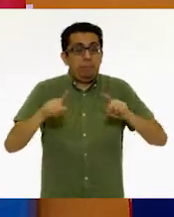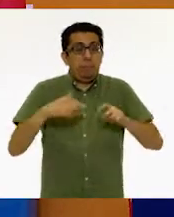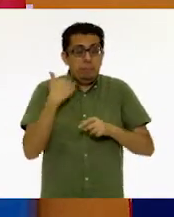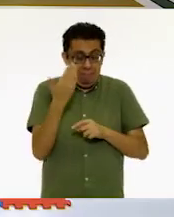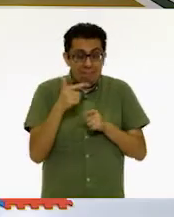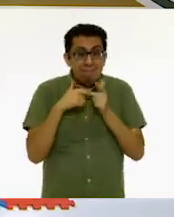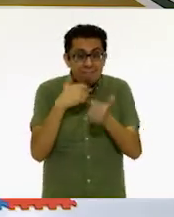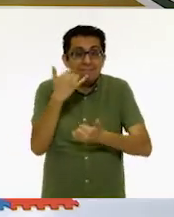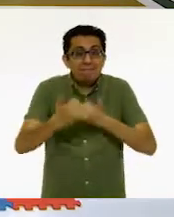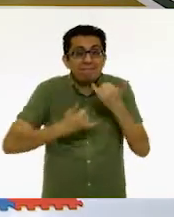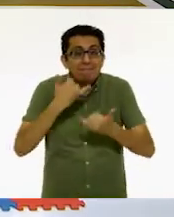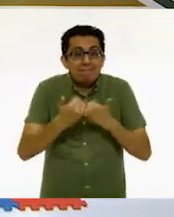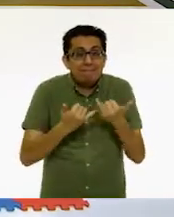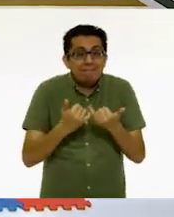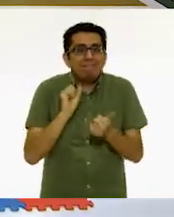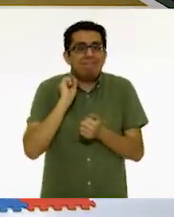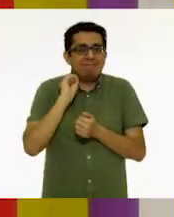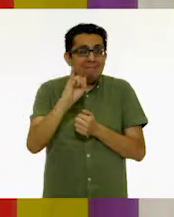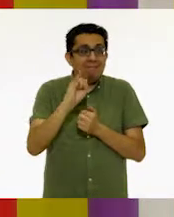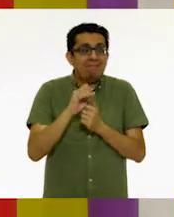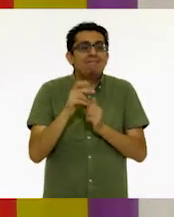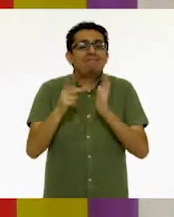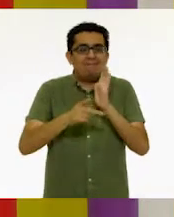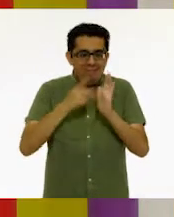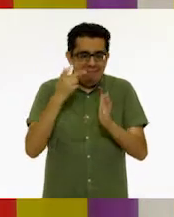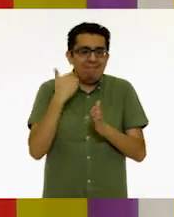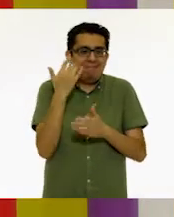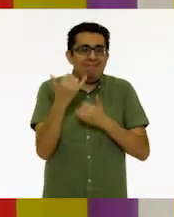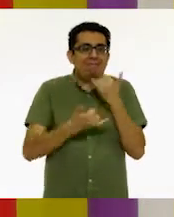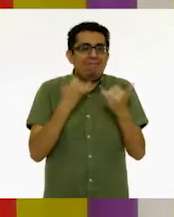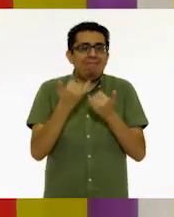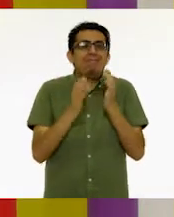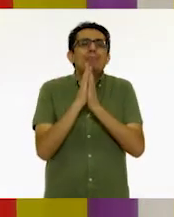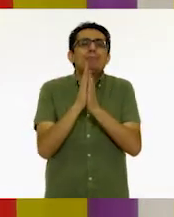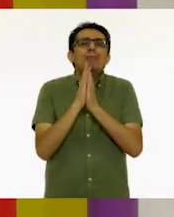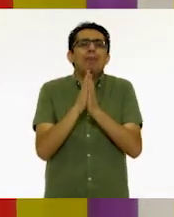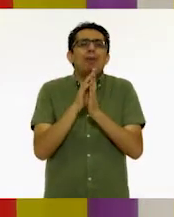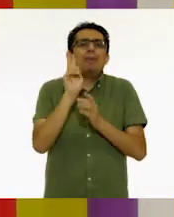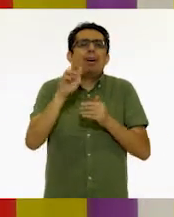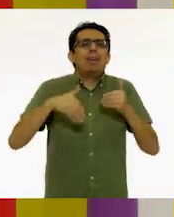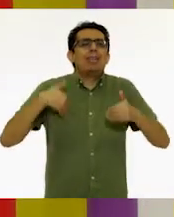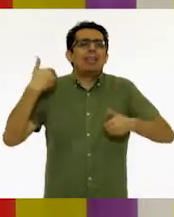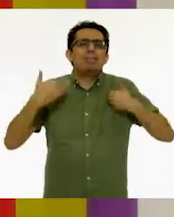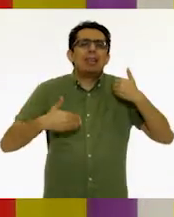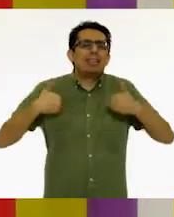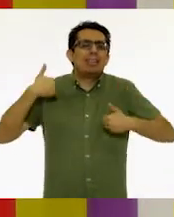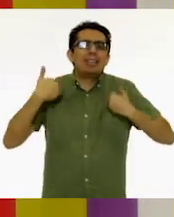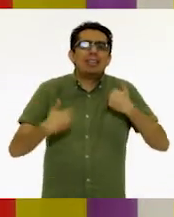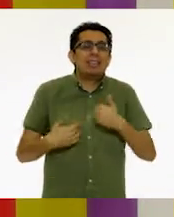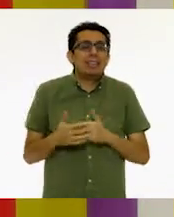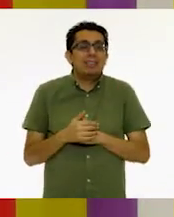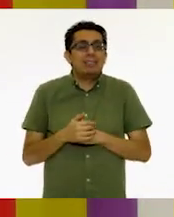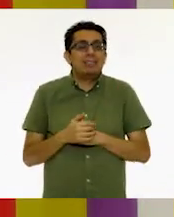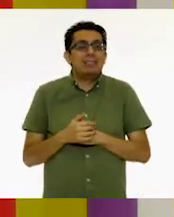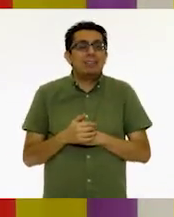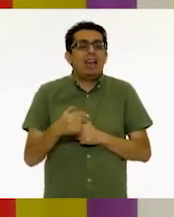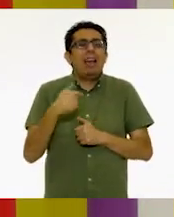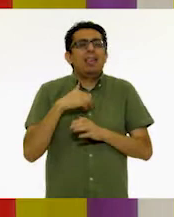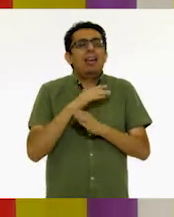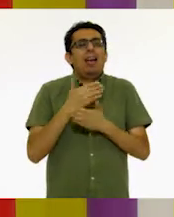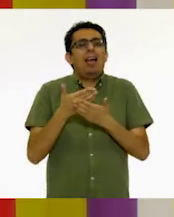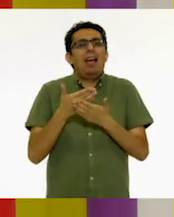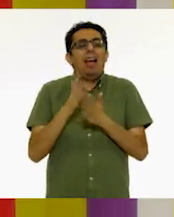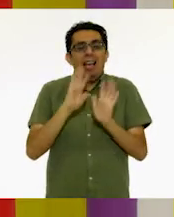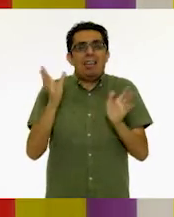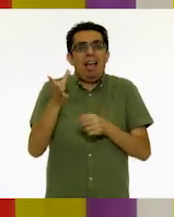jugando? Sí, una vez más, maestra, por favor. Está muy divertido. ¿Una vez más? Es que ya me lo sabía.